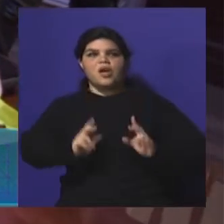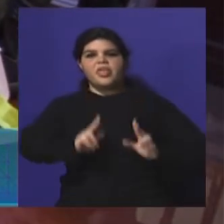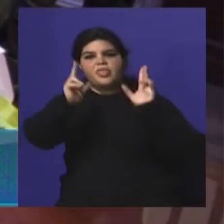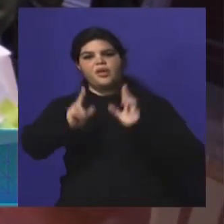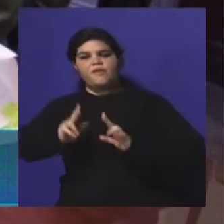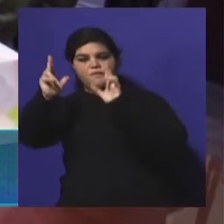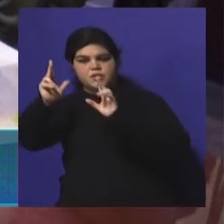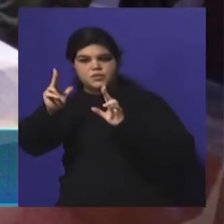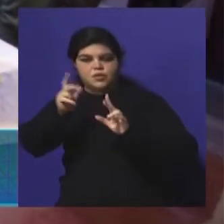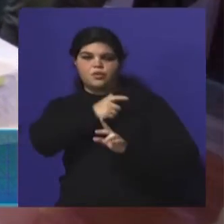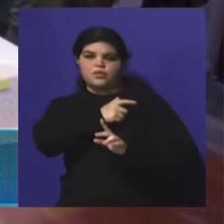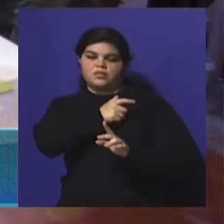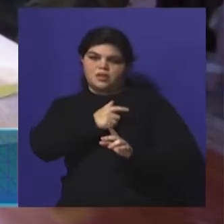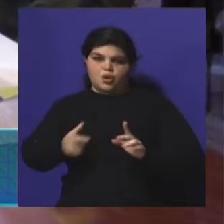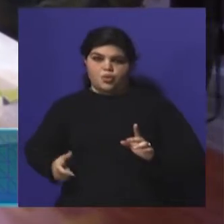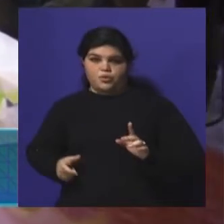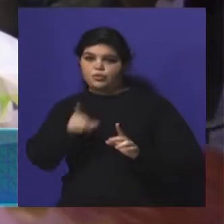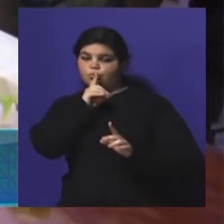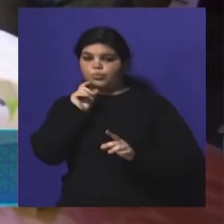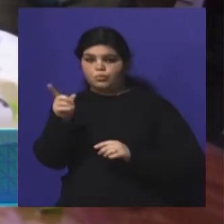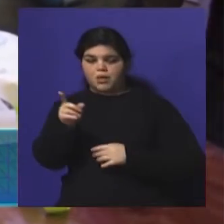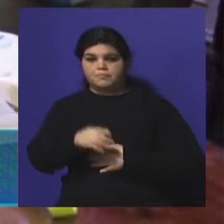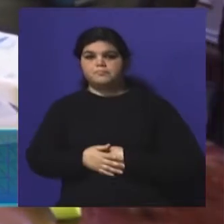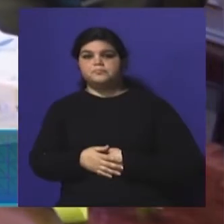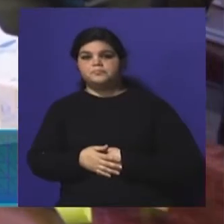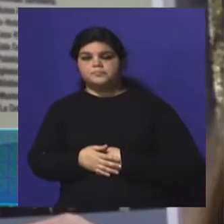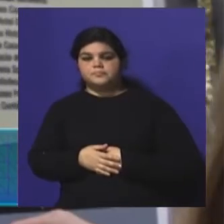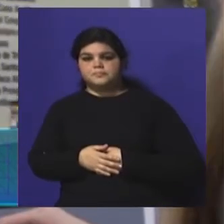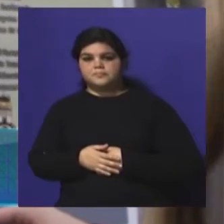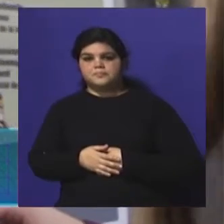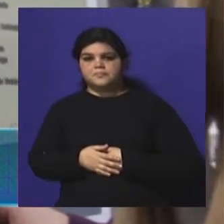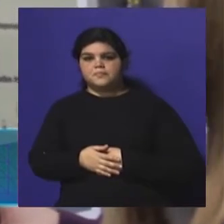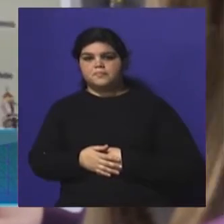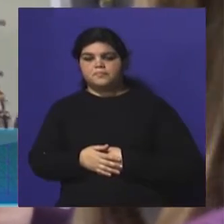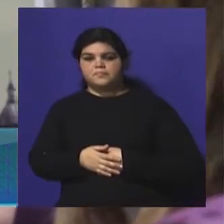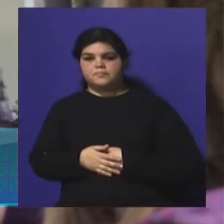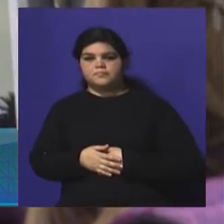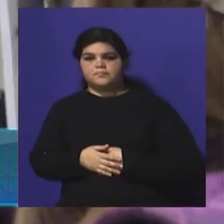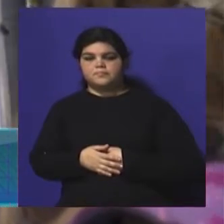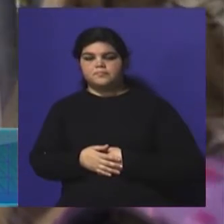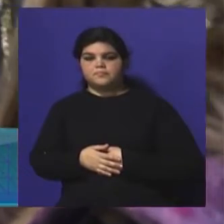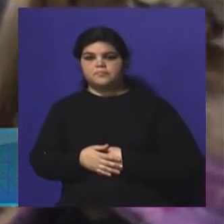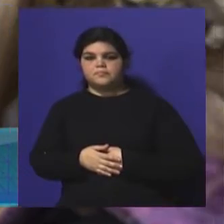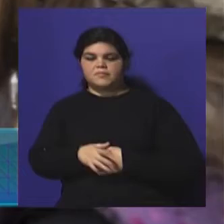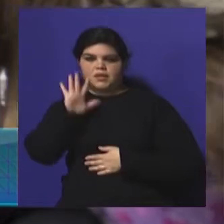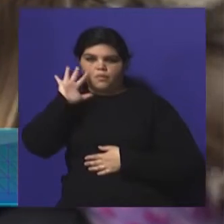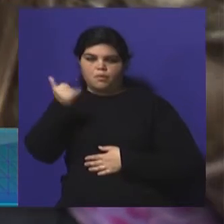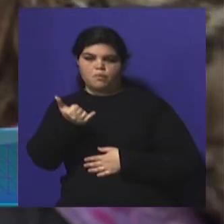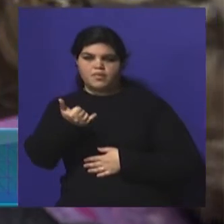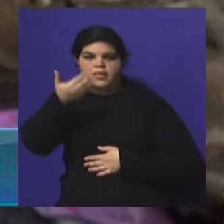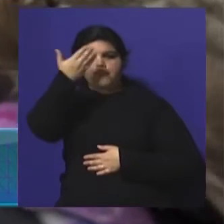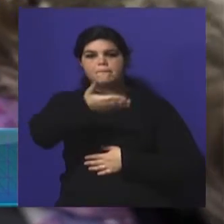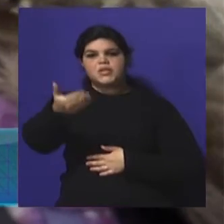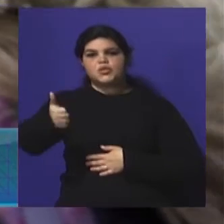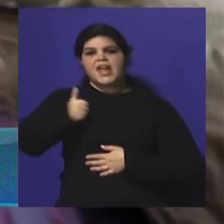gubernamentales, en la Casa de, Gobierno de Tucumán, se veían a miembros, a personal del ejército